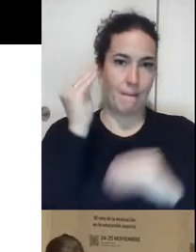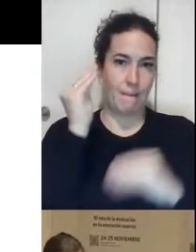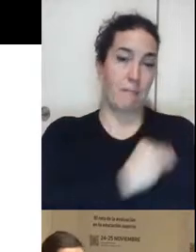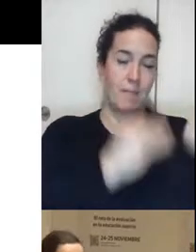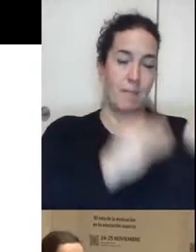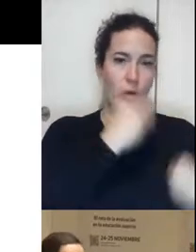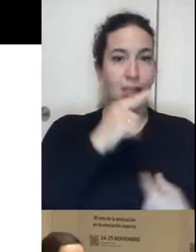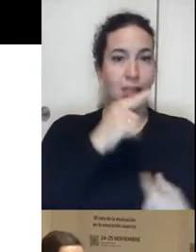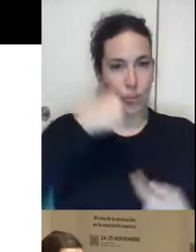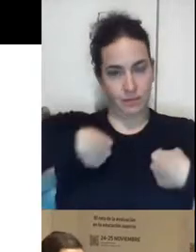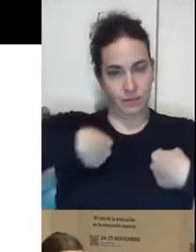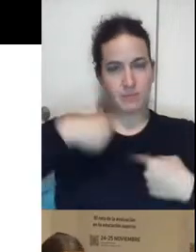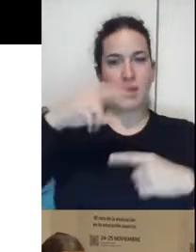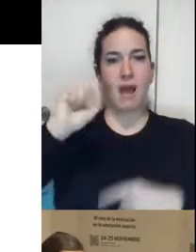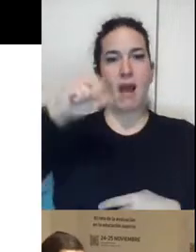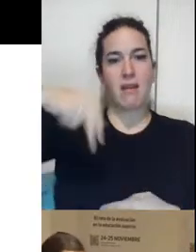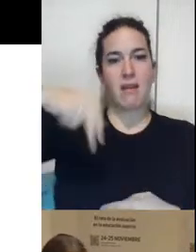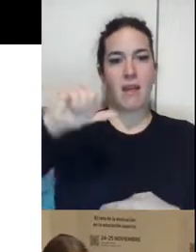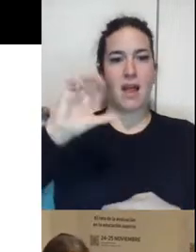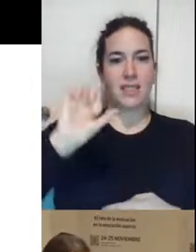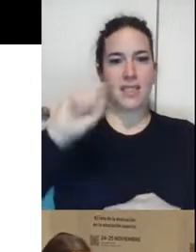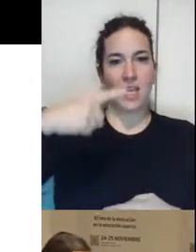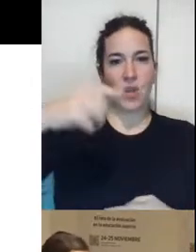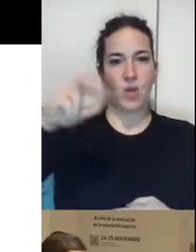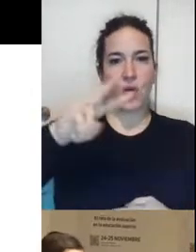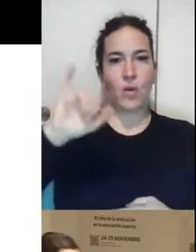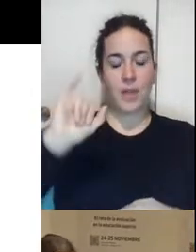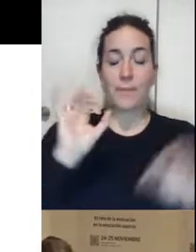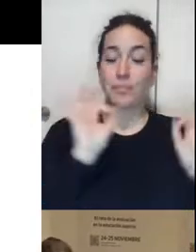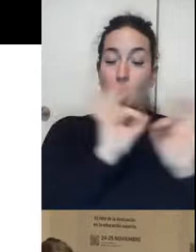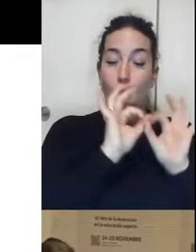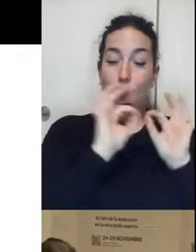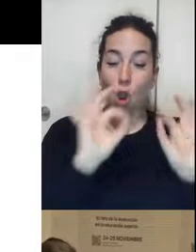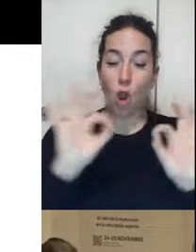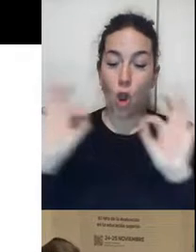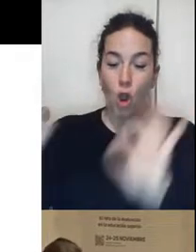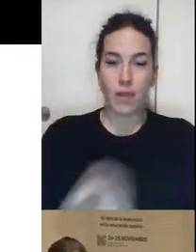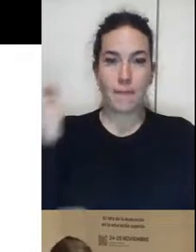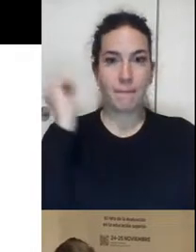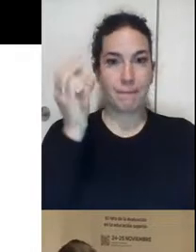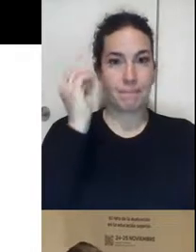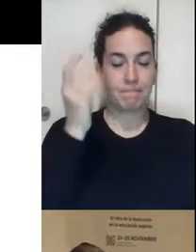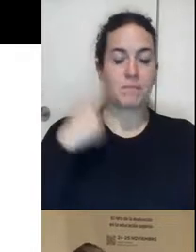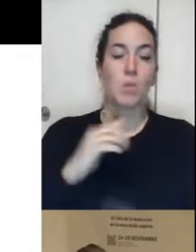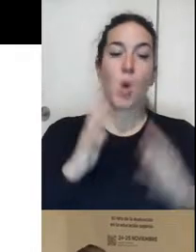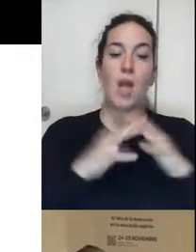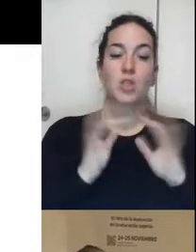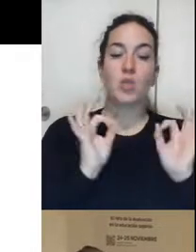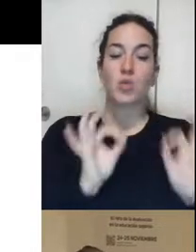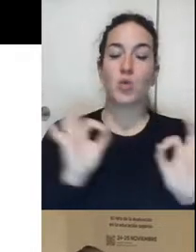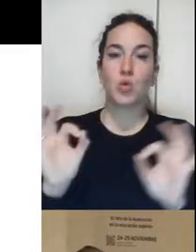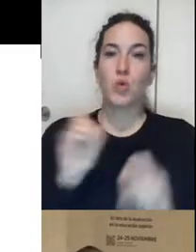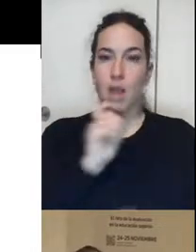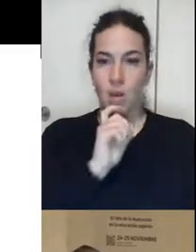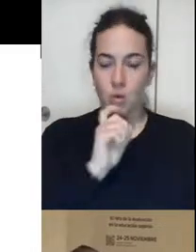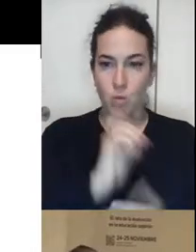Para presentar esta práctica de forma ordenada, hemos estructurado la comunicación. Ahora